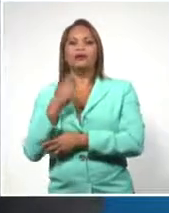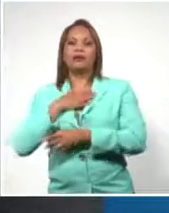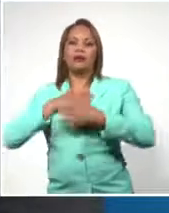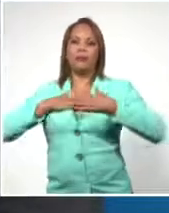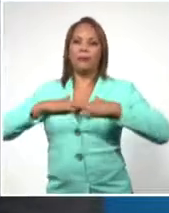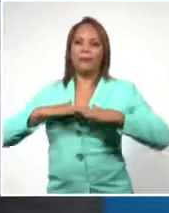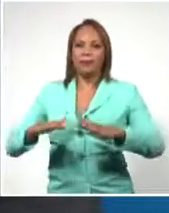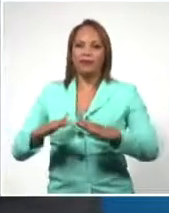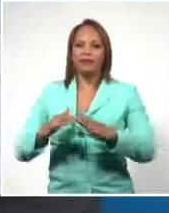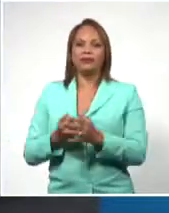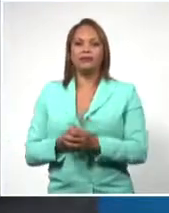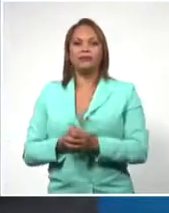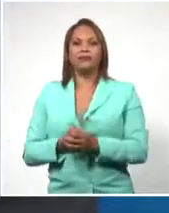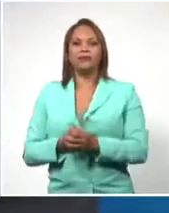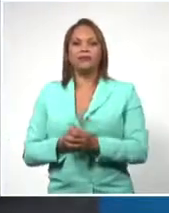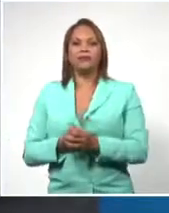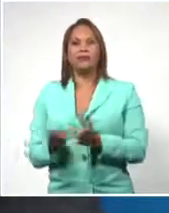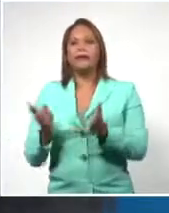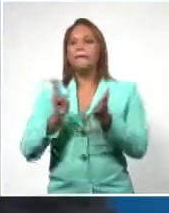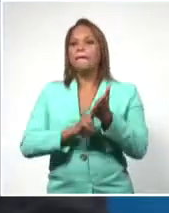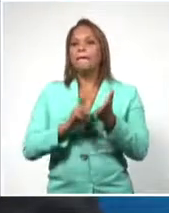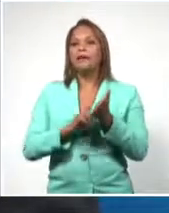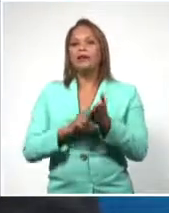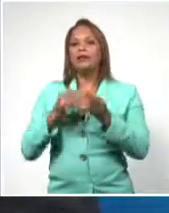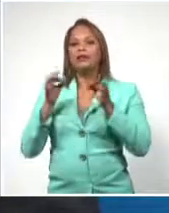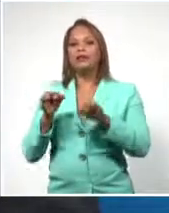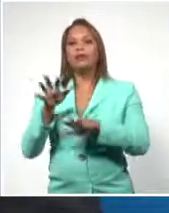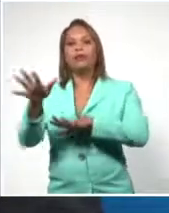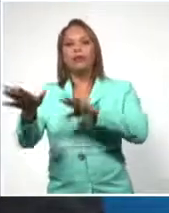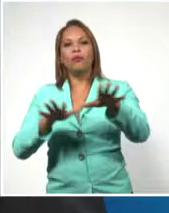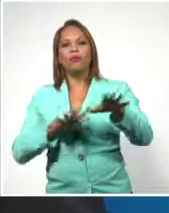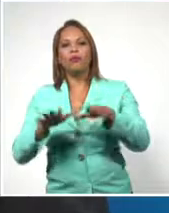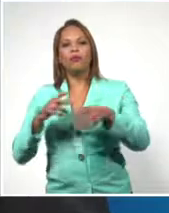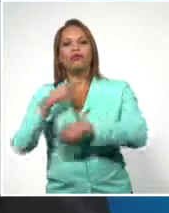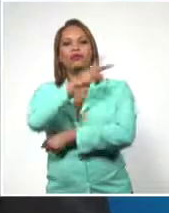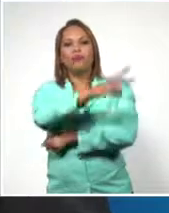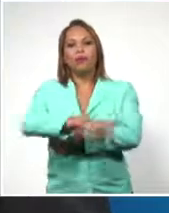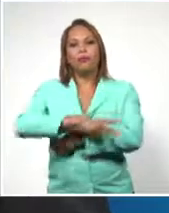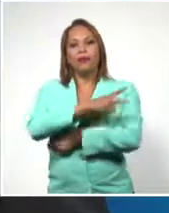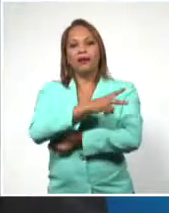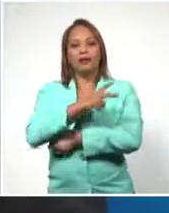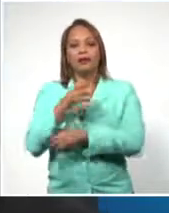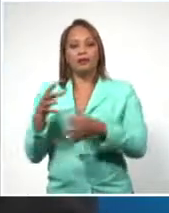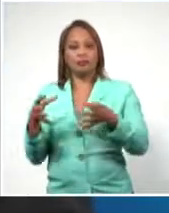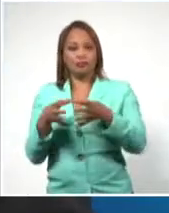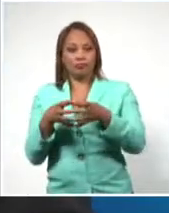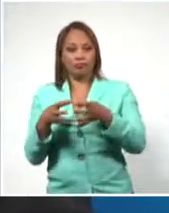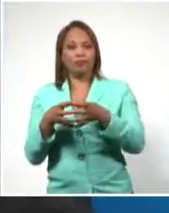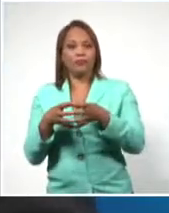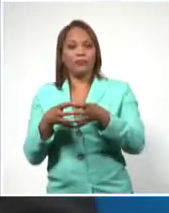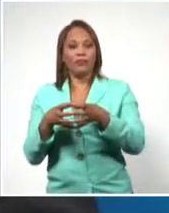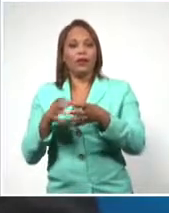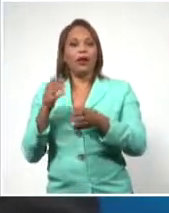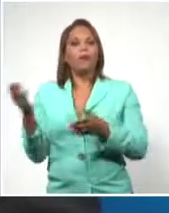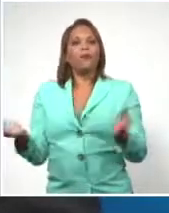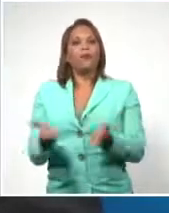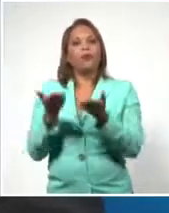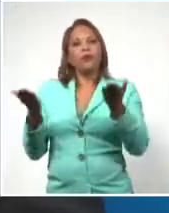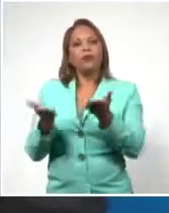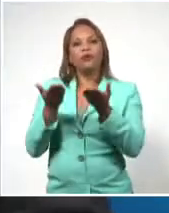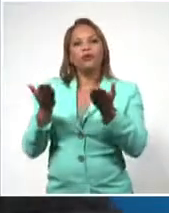ser miembro activo del Movimiento de Países No Alineados, promotor de